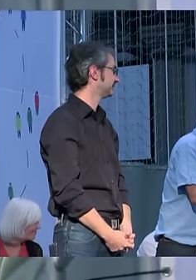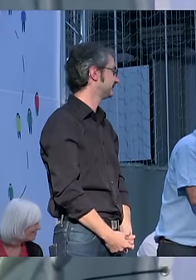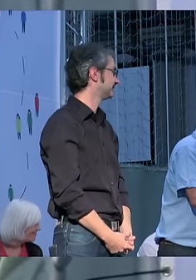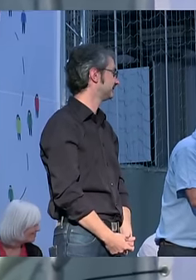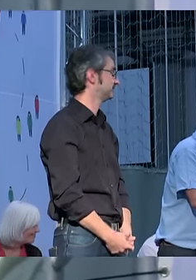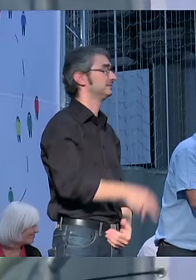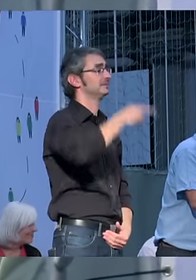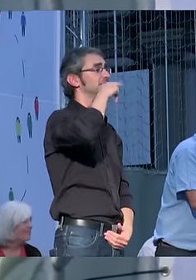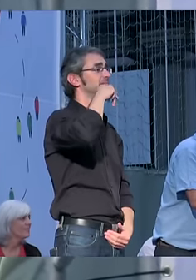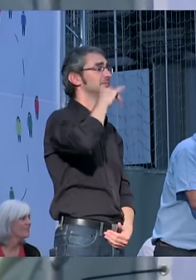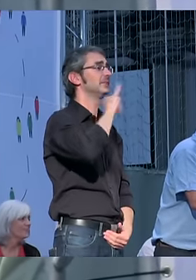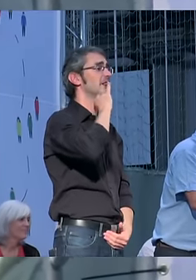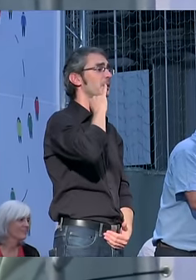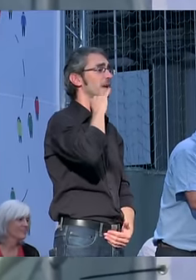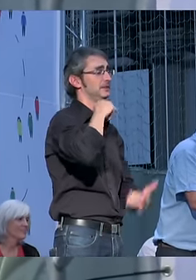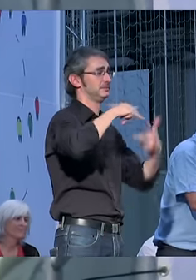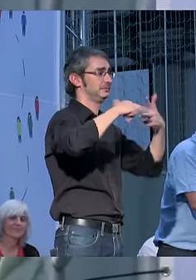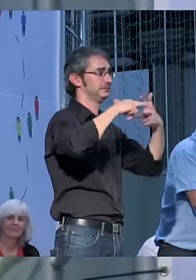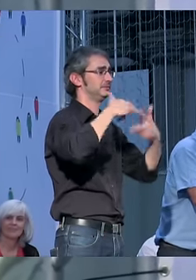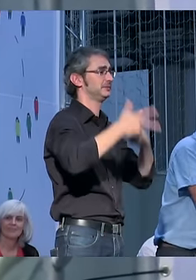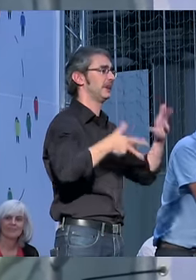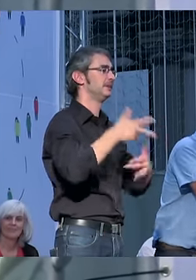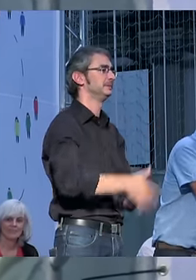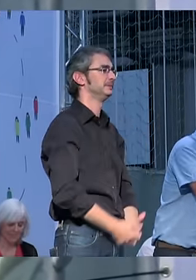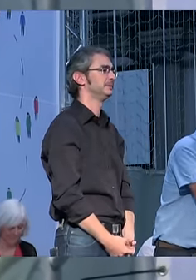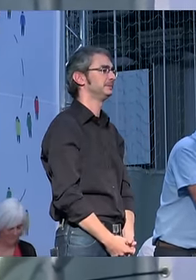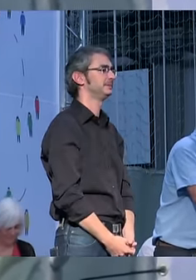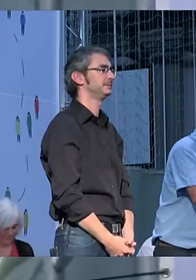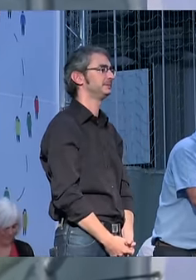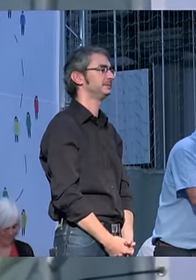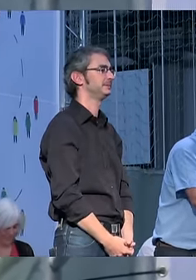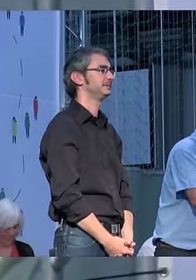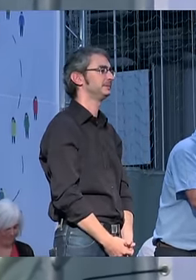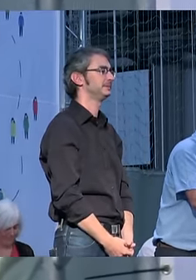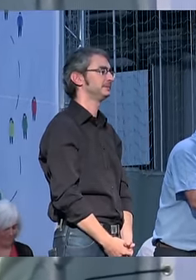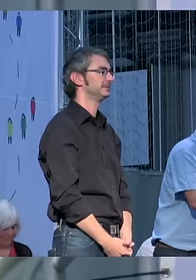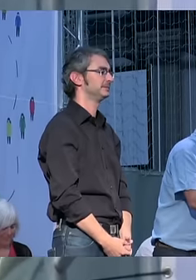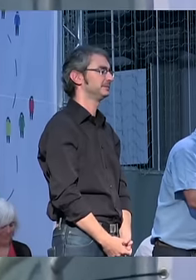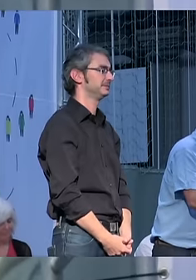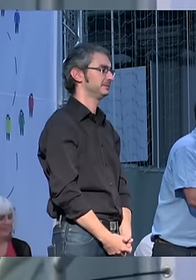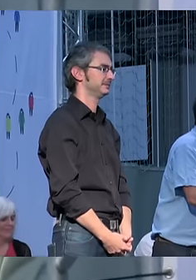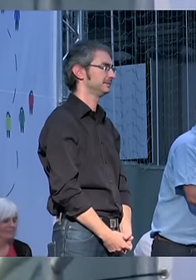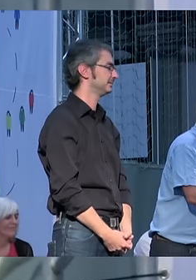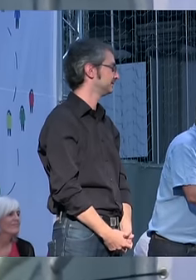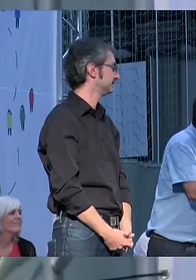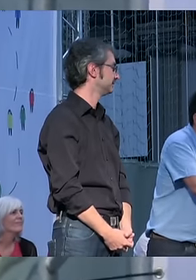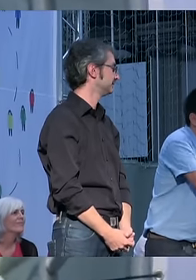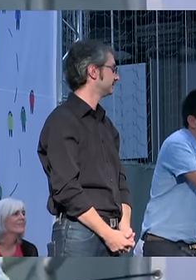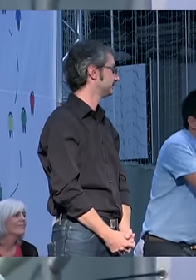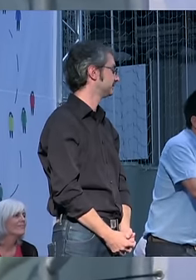Etorki Suná, Eraikitzen, Ariden, Iruñea Euskaldun, Eta Metzitzoar en